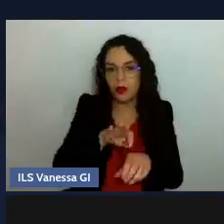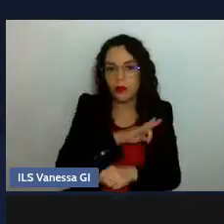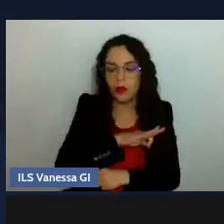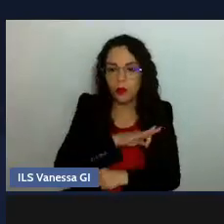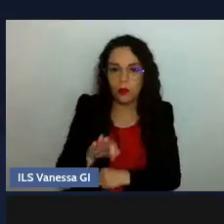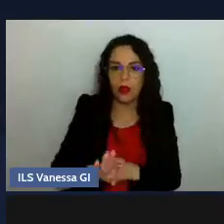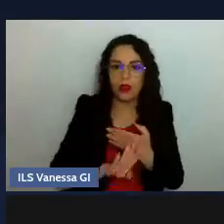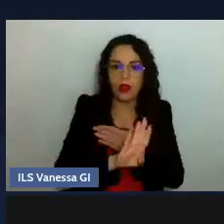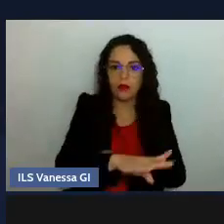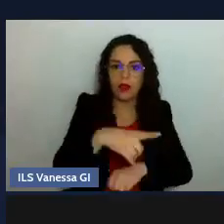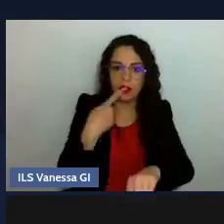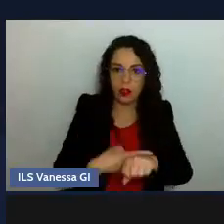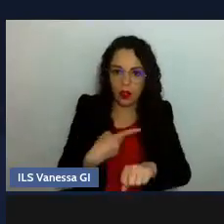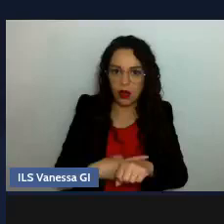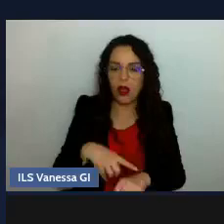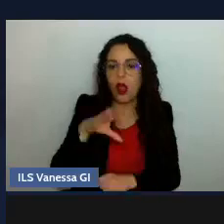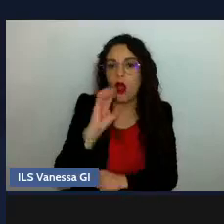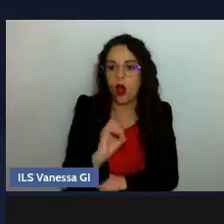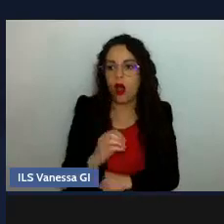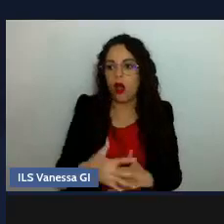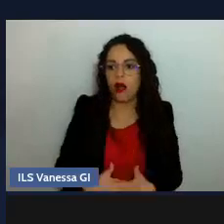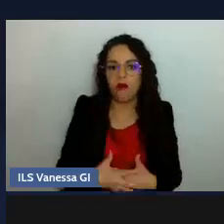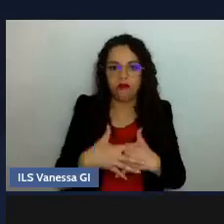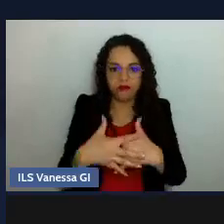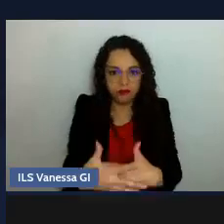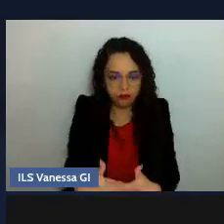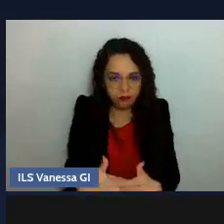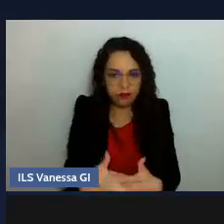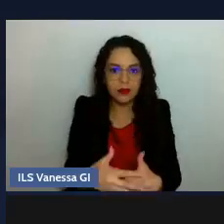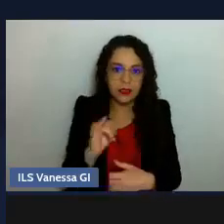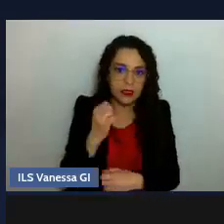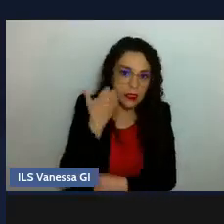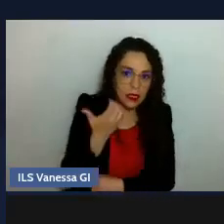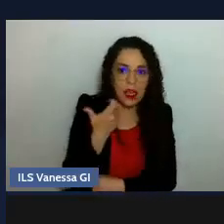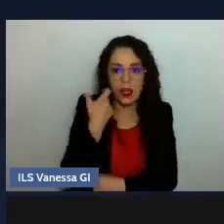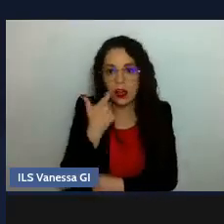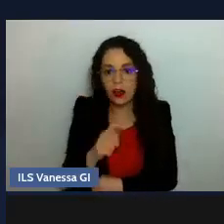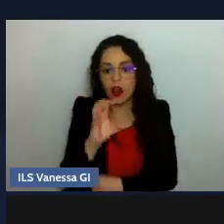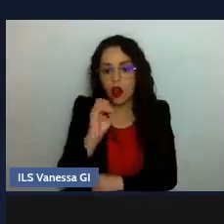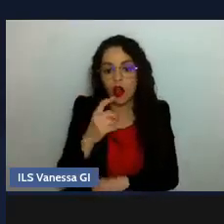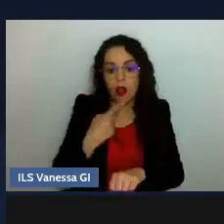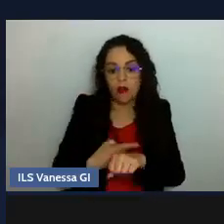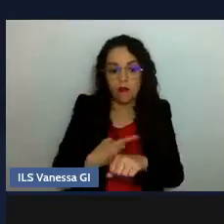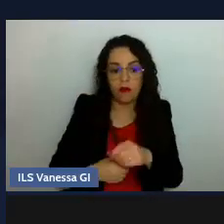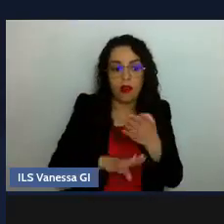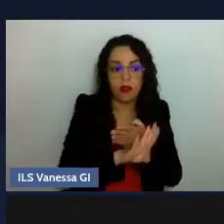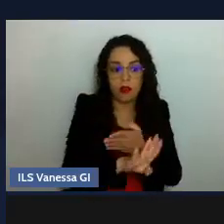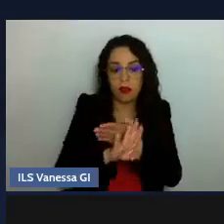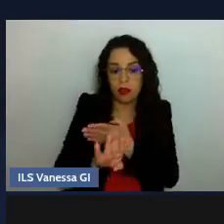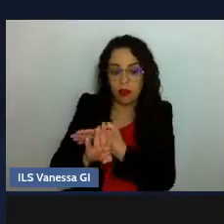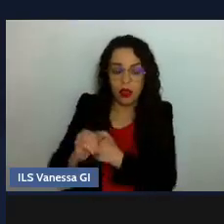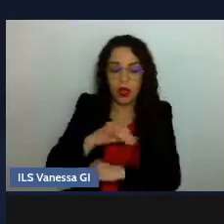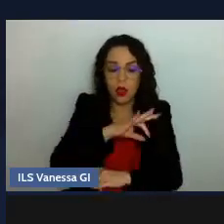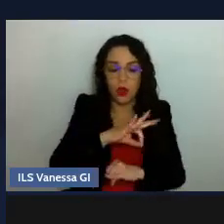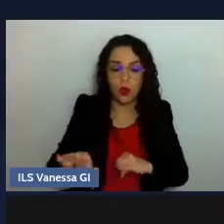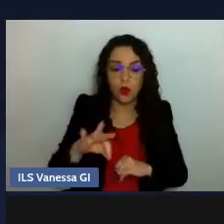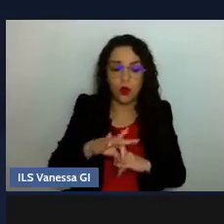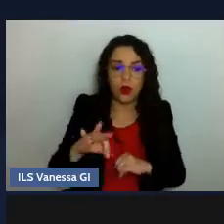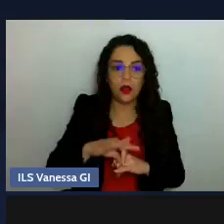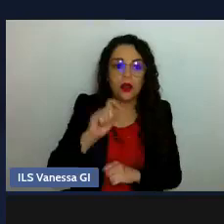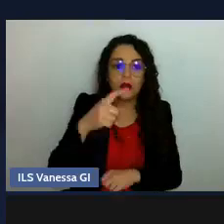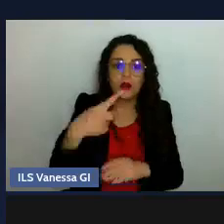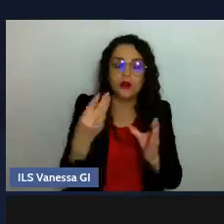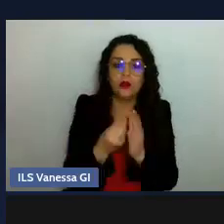enfermedades como diabetes, hipertensión. Eso es muy, pero muy importante. Y la última esfera son las condiciones